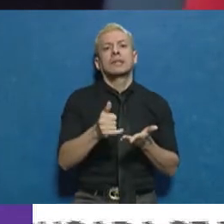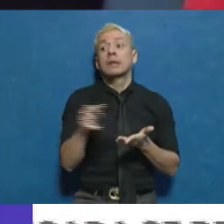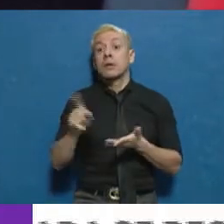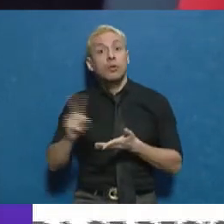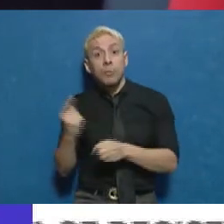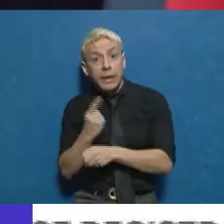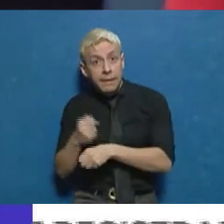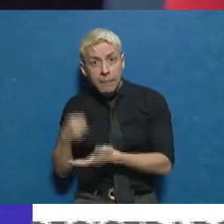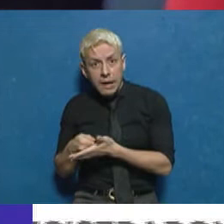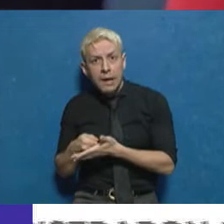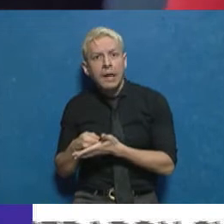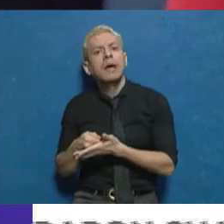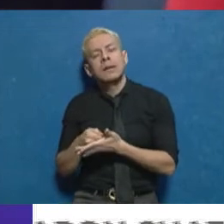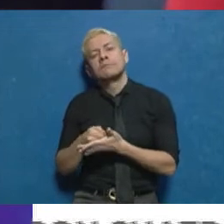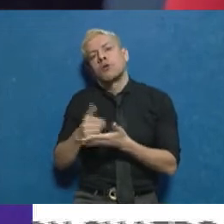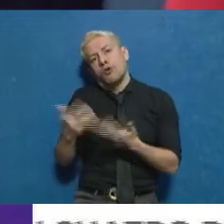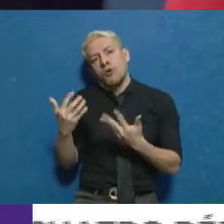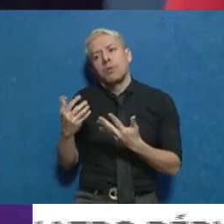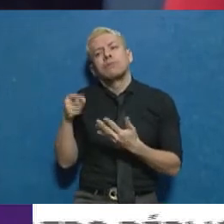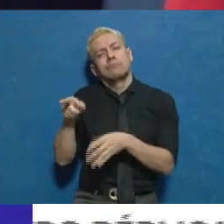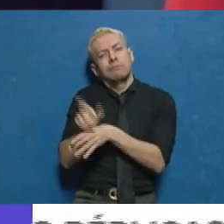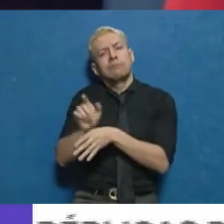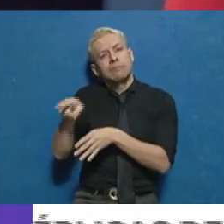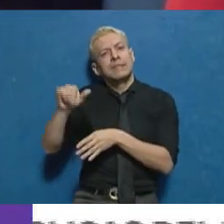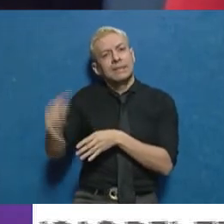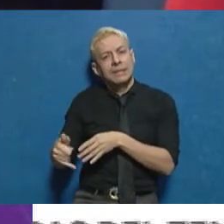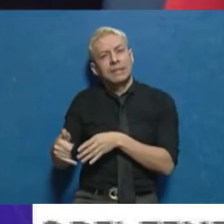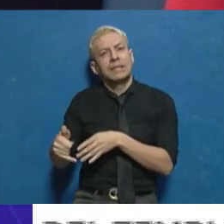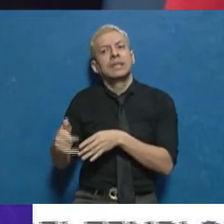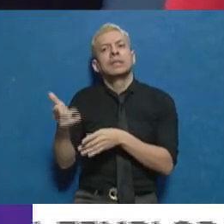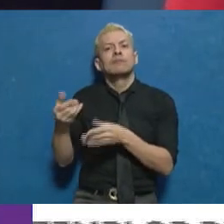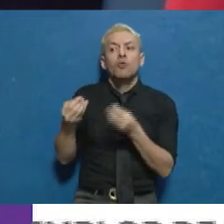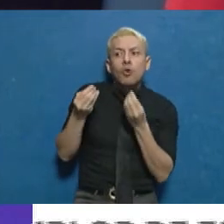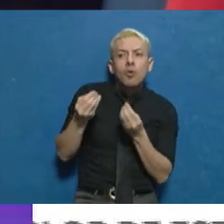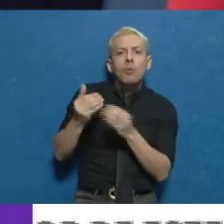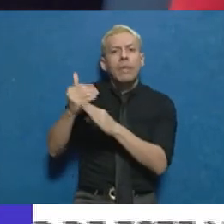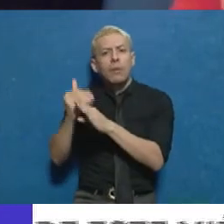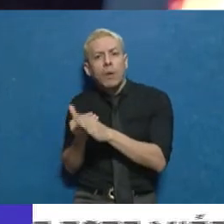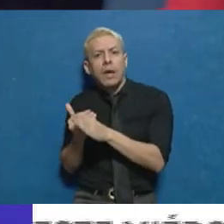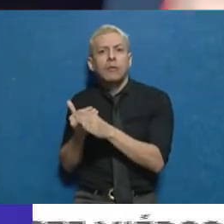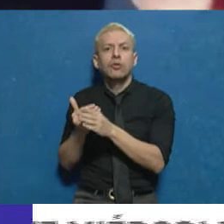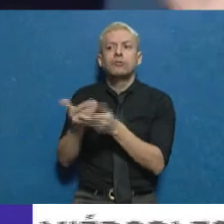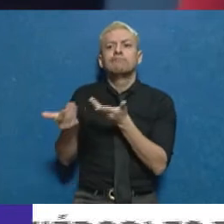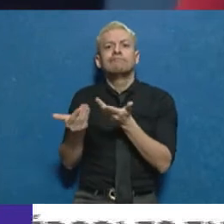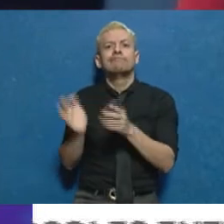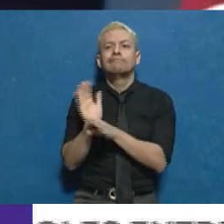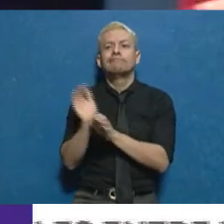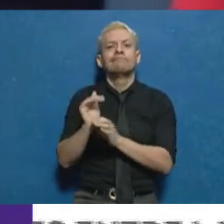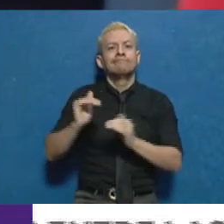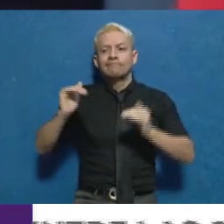no, bueno, obviamente pensemos en cómo hacer la justicia